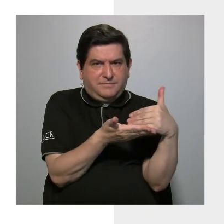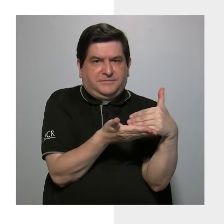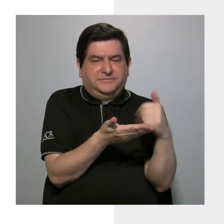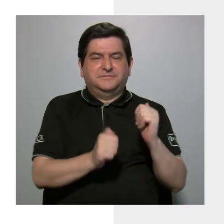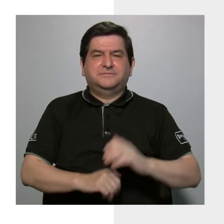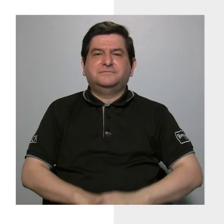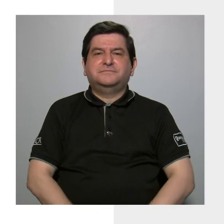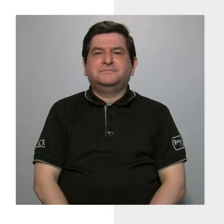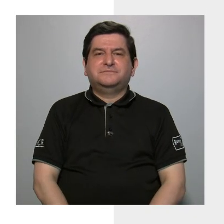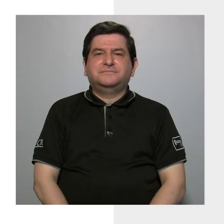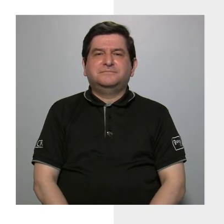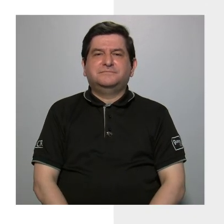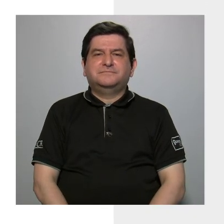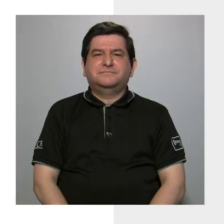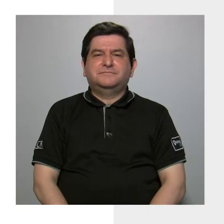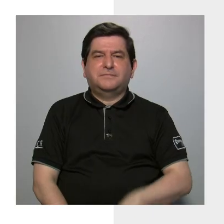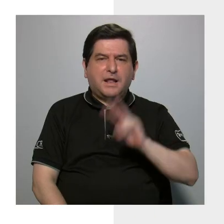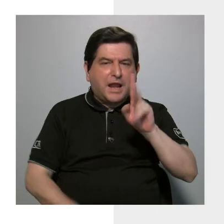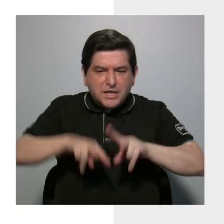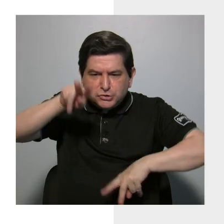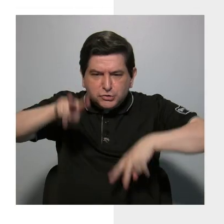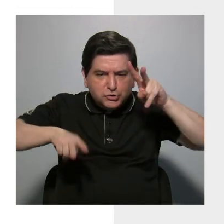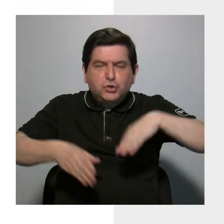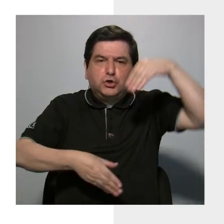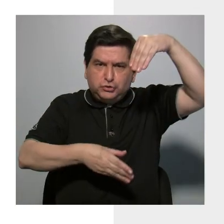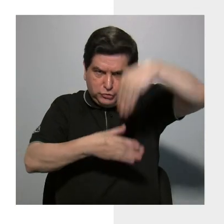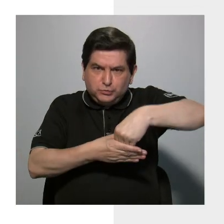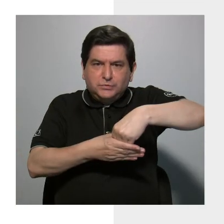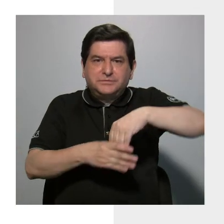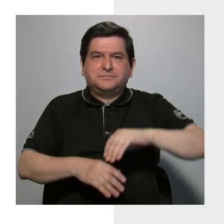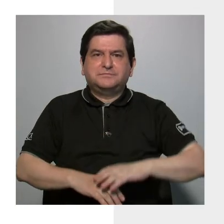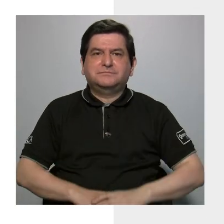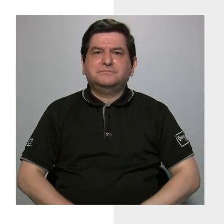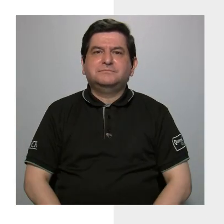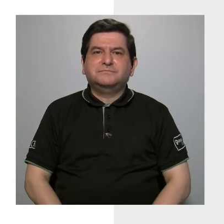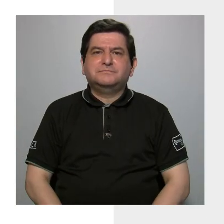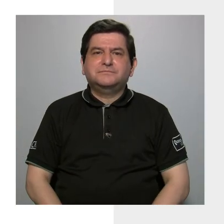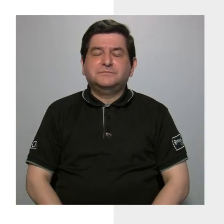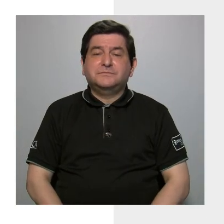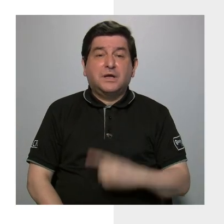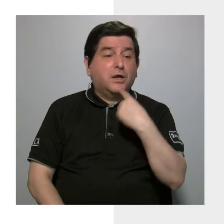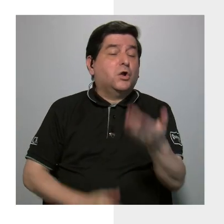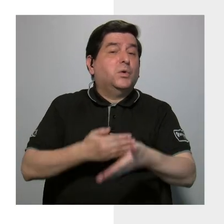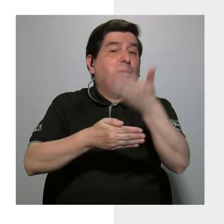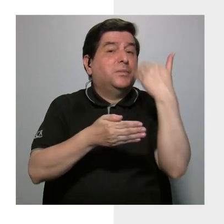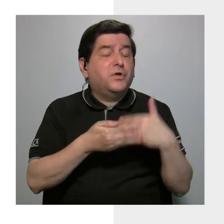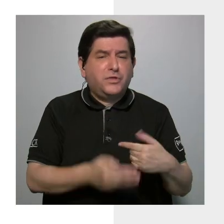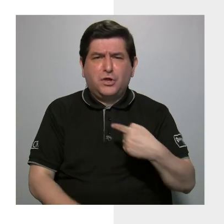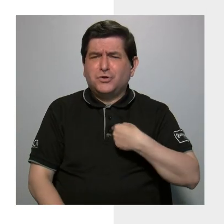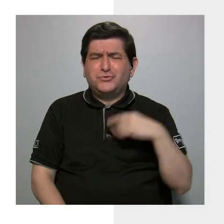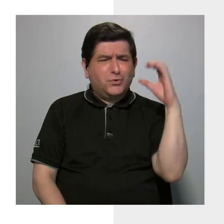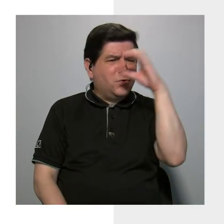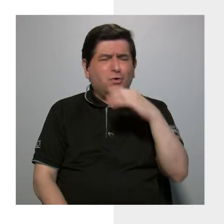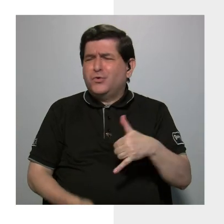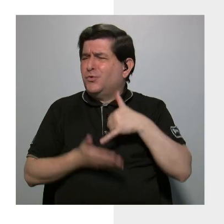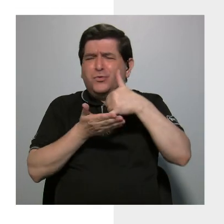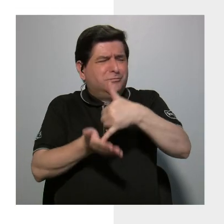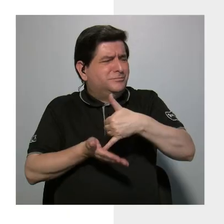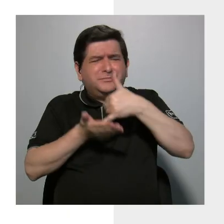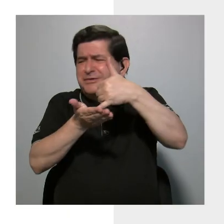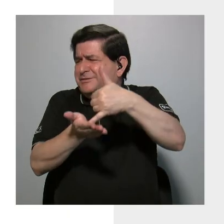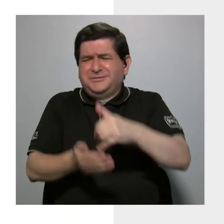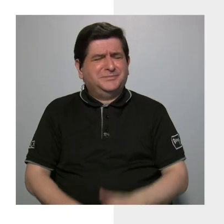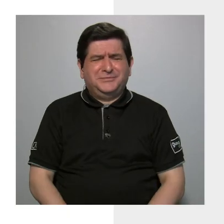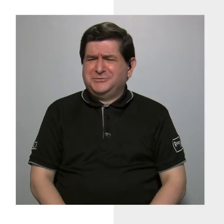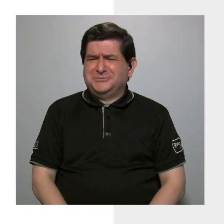partes, ambas variables las toman en cuenta. Entonces, como yo le decía al principio, yo no ando buscando reconocimientos,